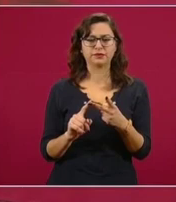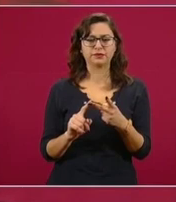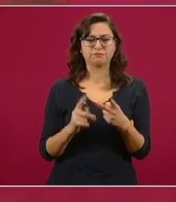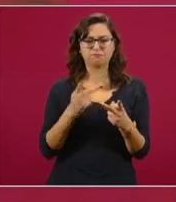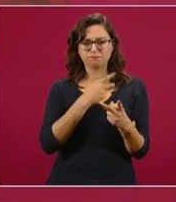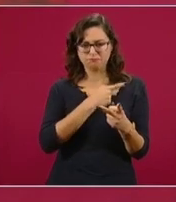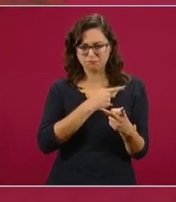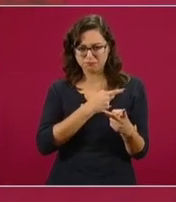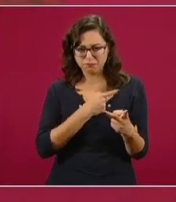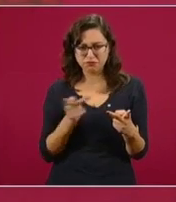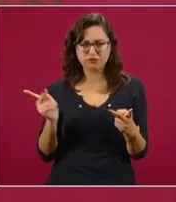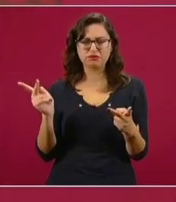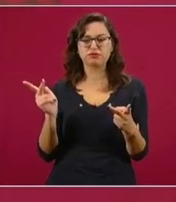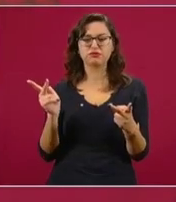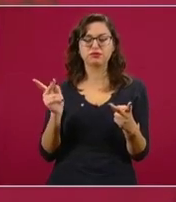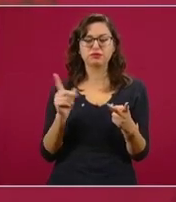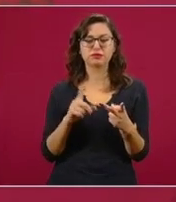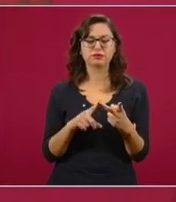la pobreza